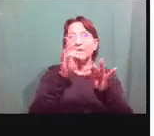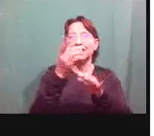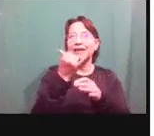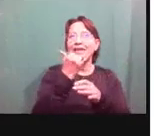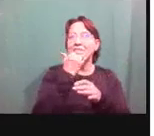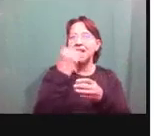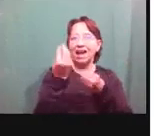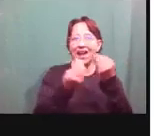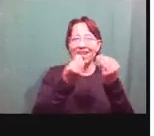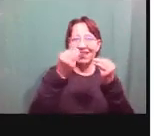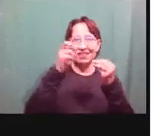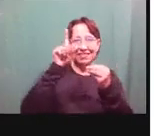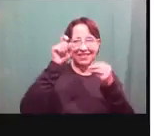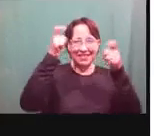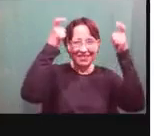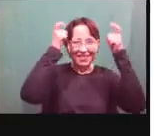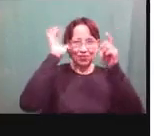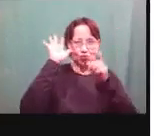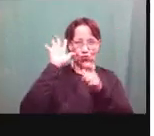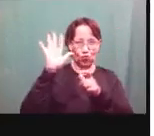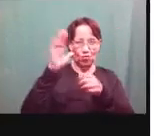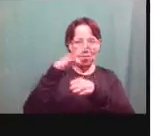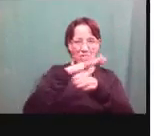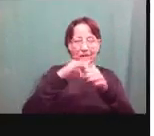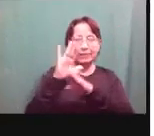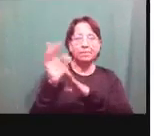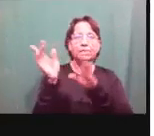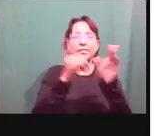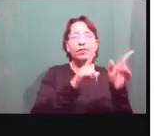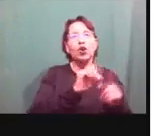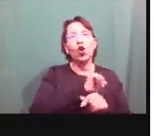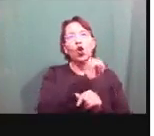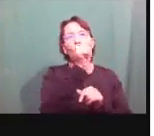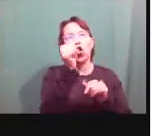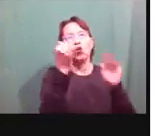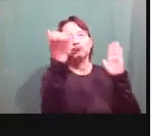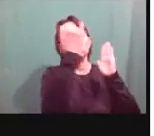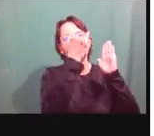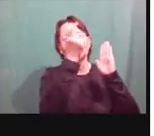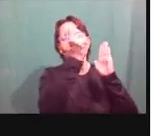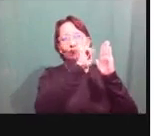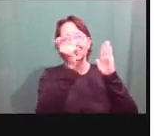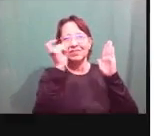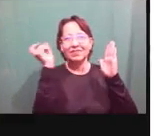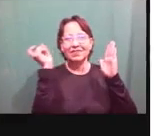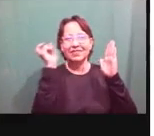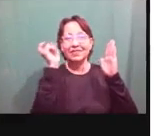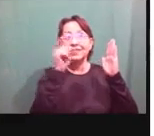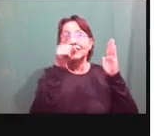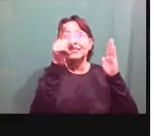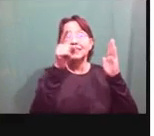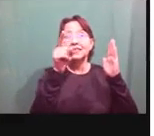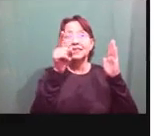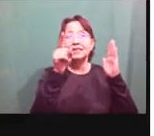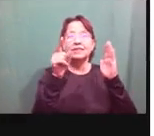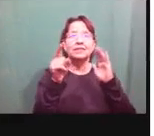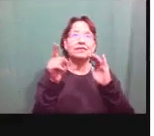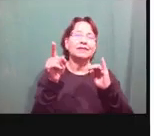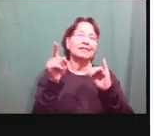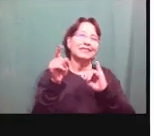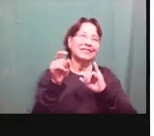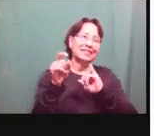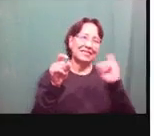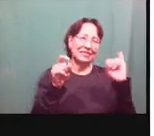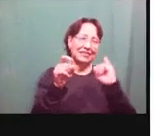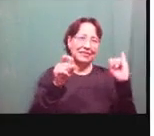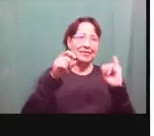Reyes. También está otros murales que hizo, digamos, el de la izquierda, Nats Garú, un